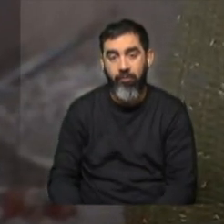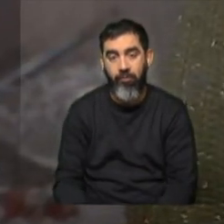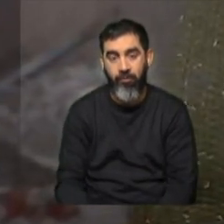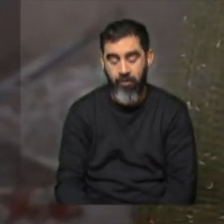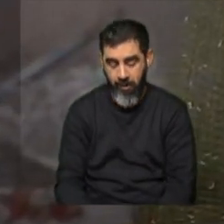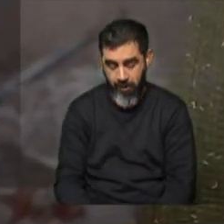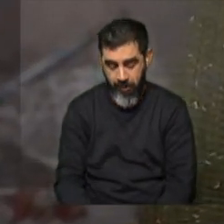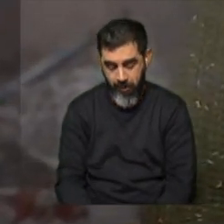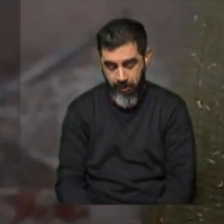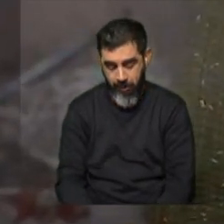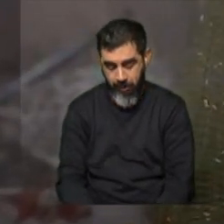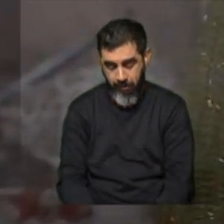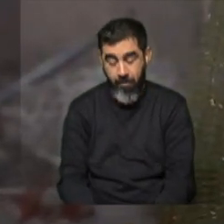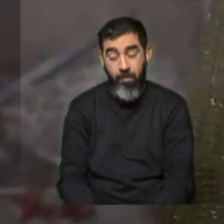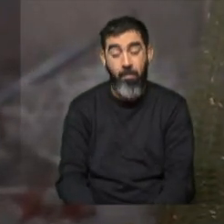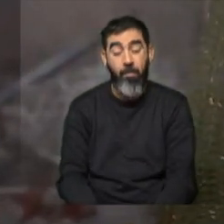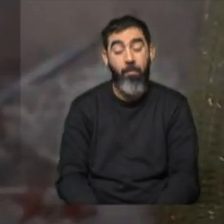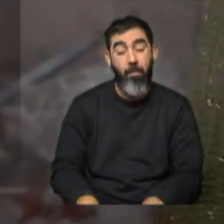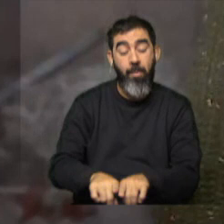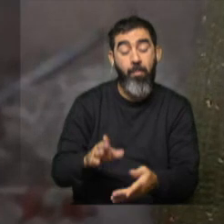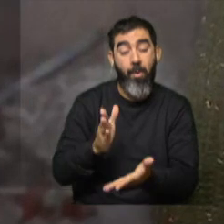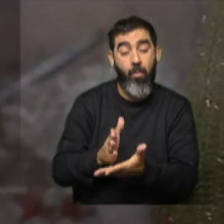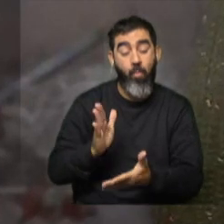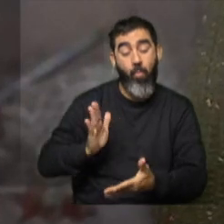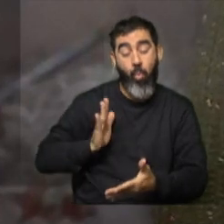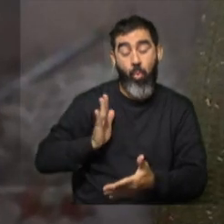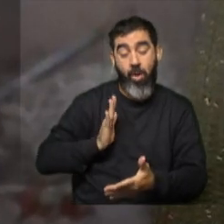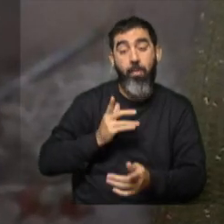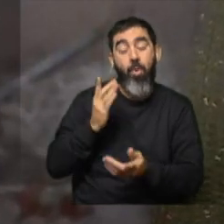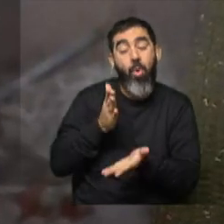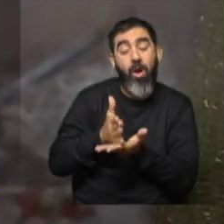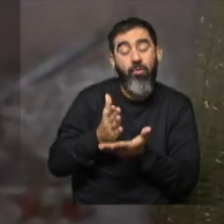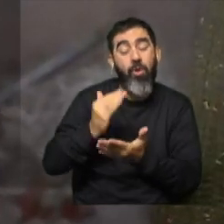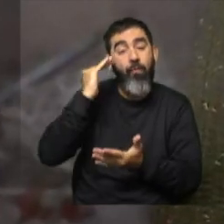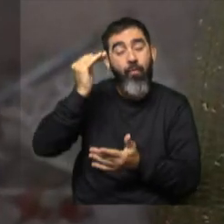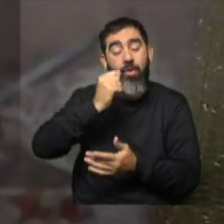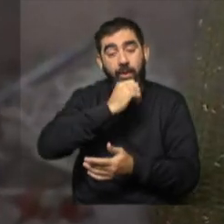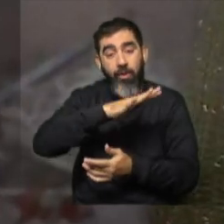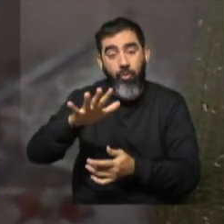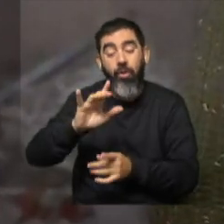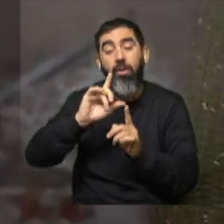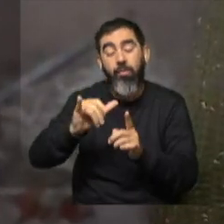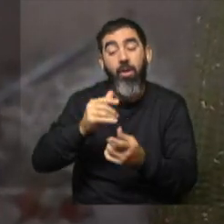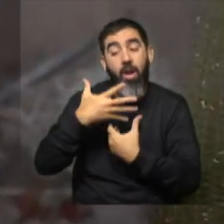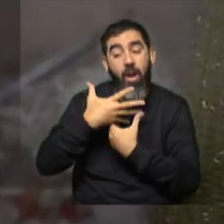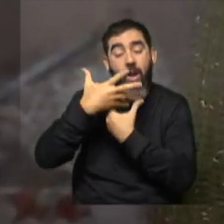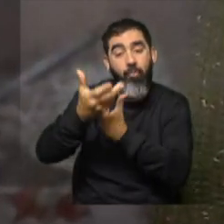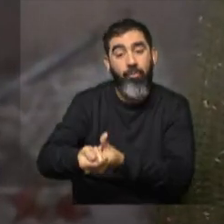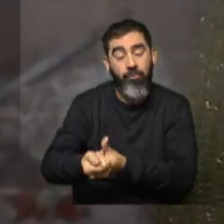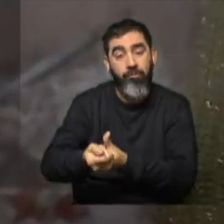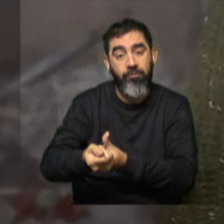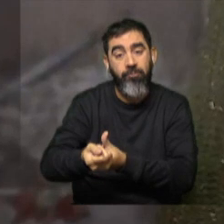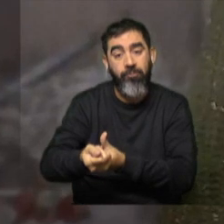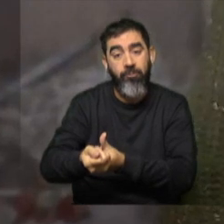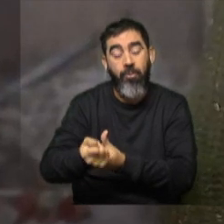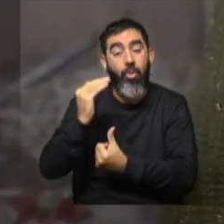nosotras mismas, ¿no? Pero además asesoradas por profesores de historia y contando con el apoyo justamente